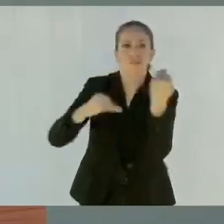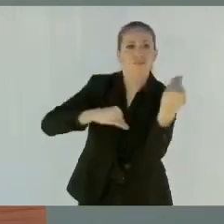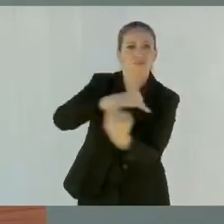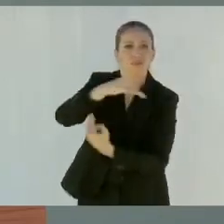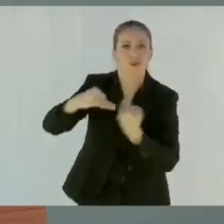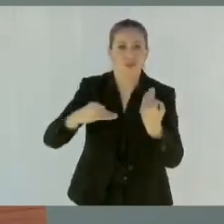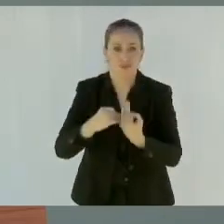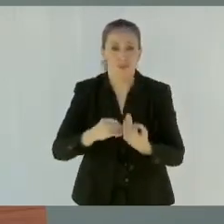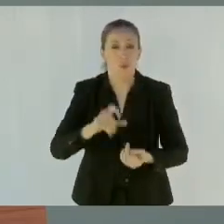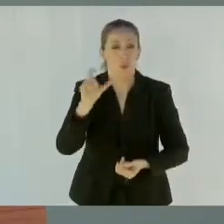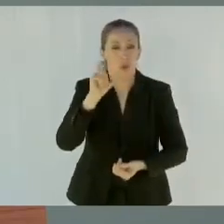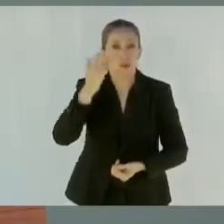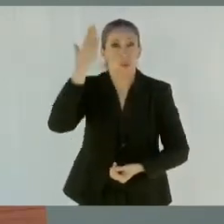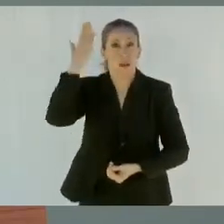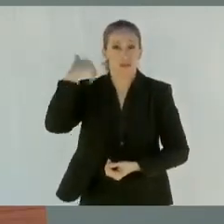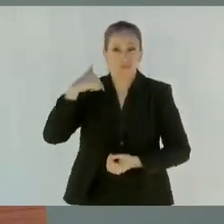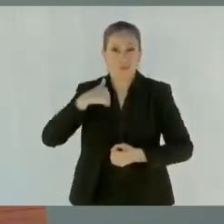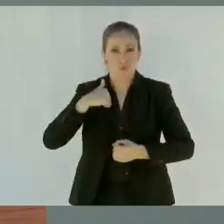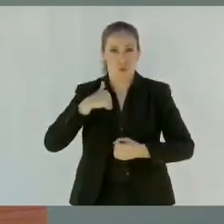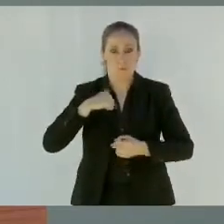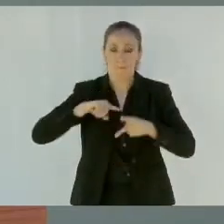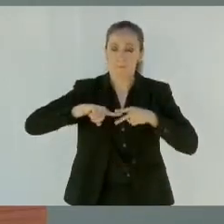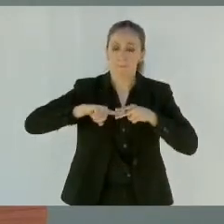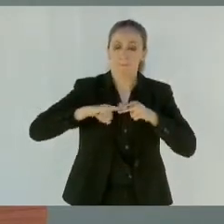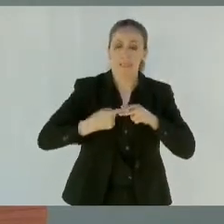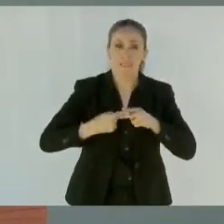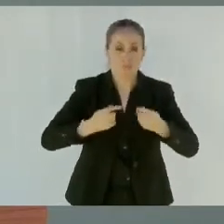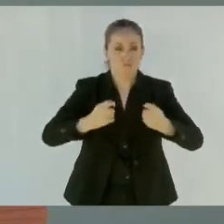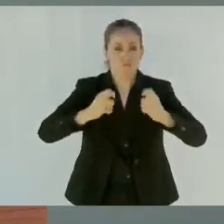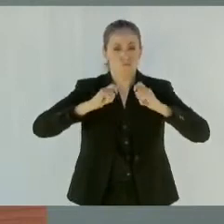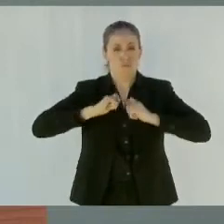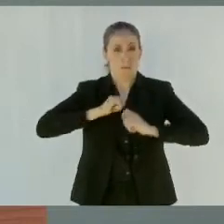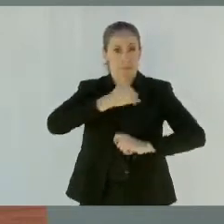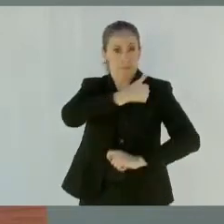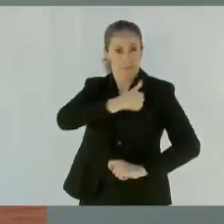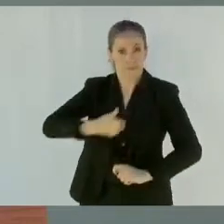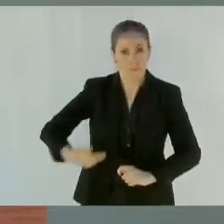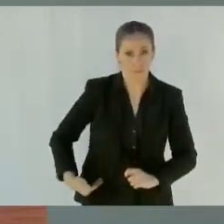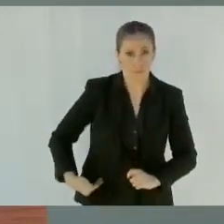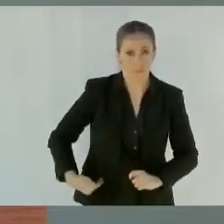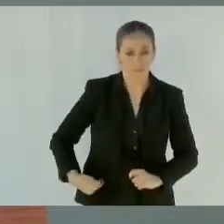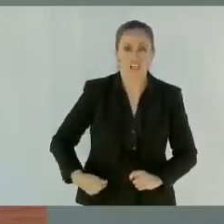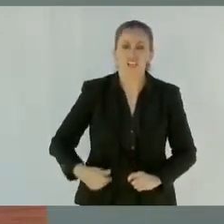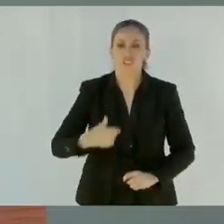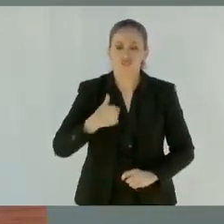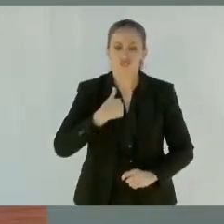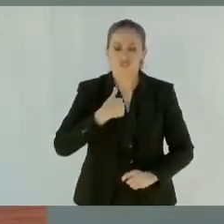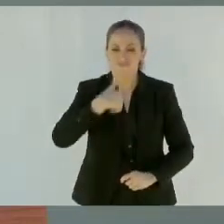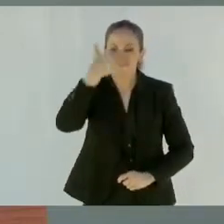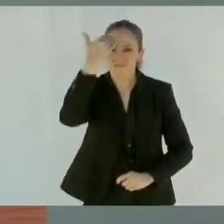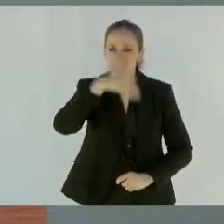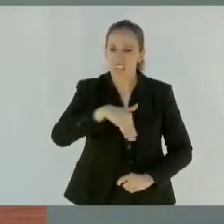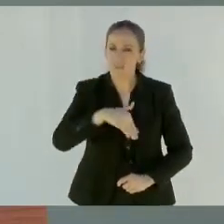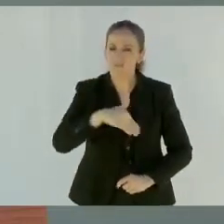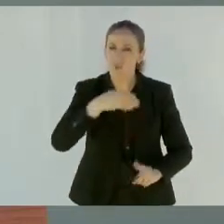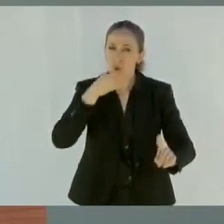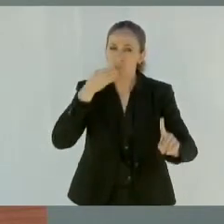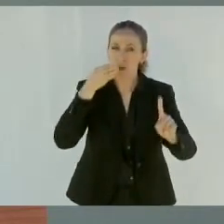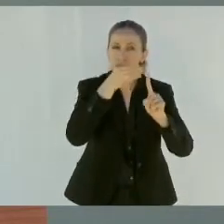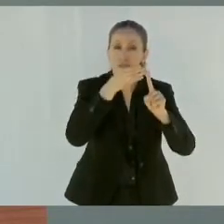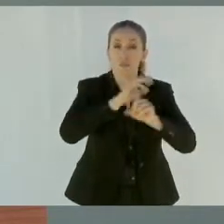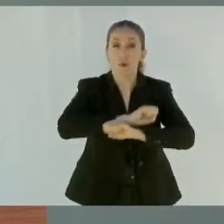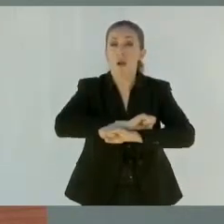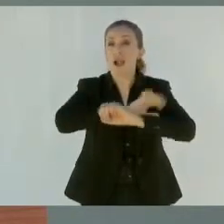República, teníamos muy claro que había que separar al poder económico del poder